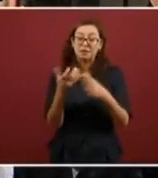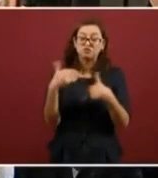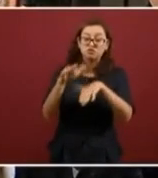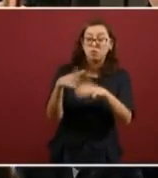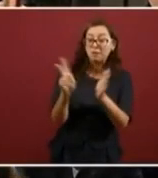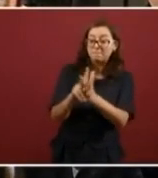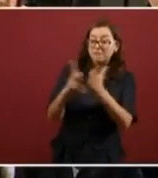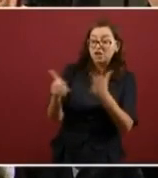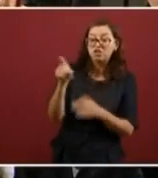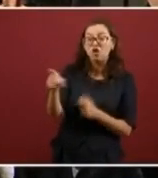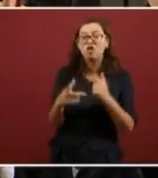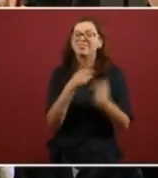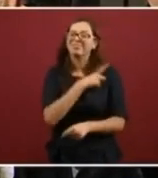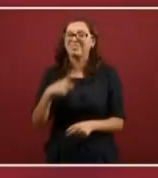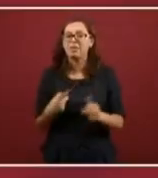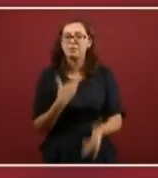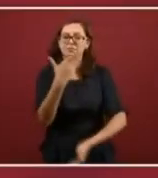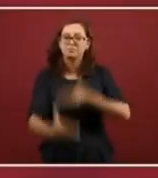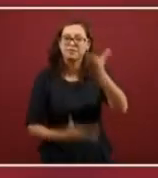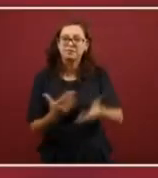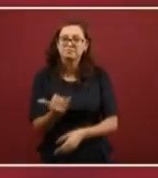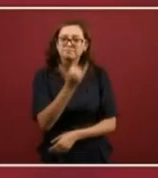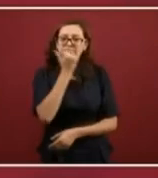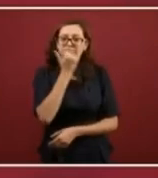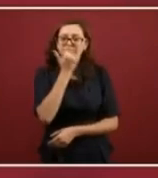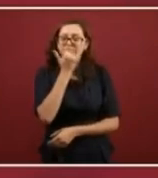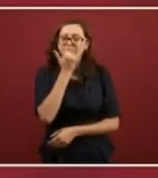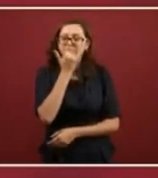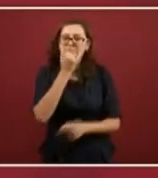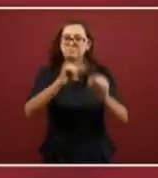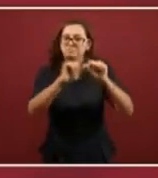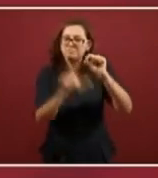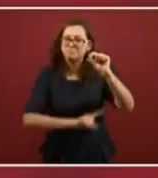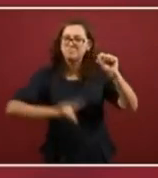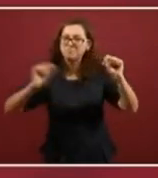debe de ofrecer disculpa al pueblo de México,